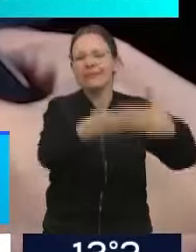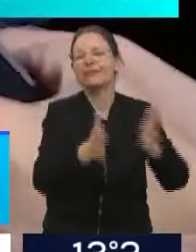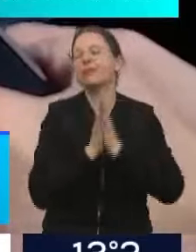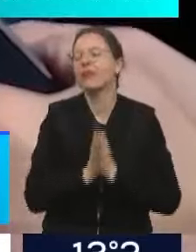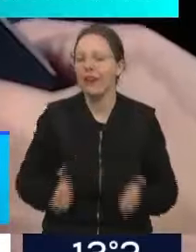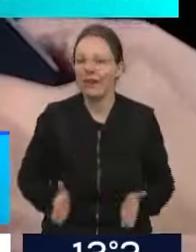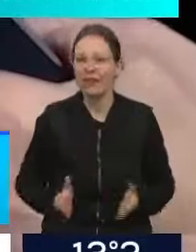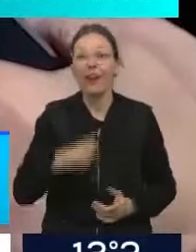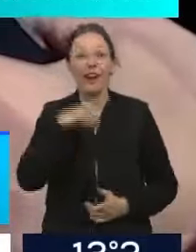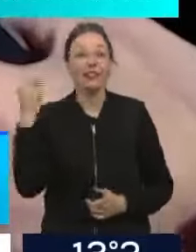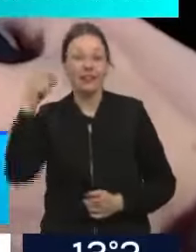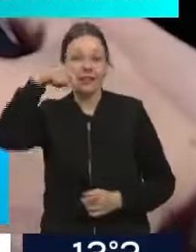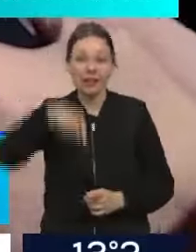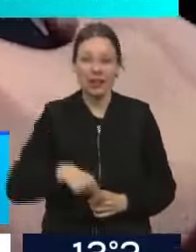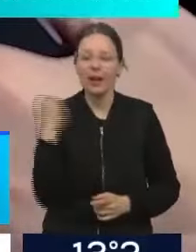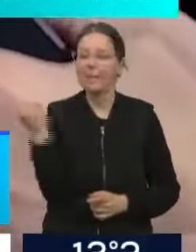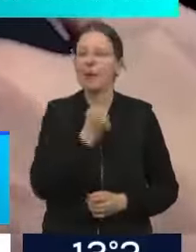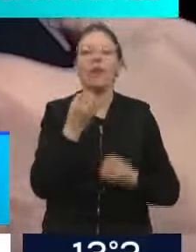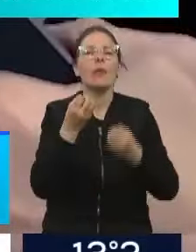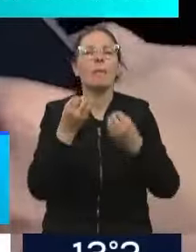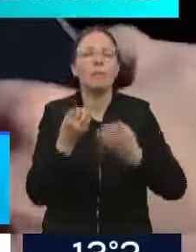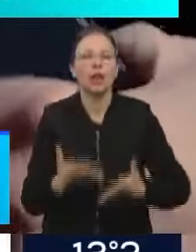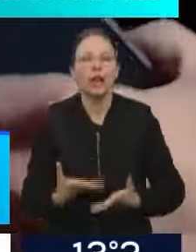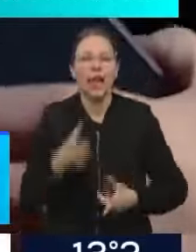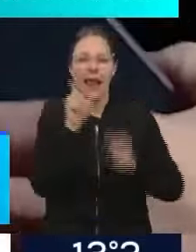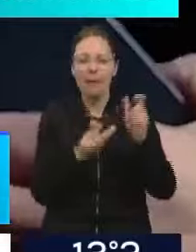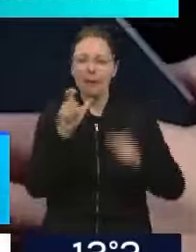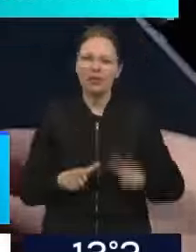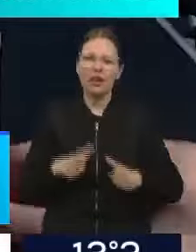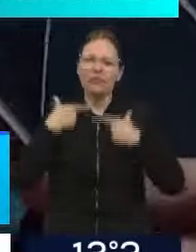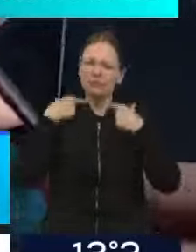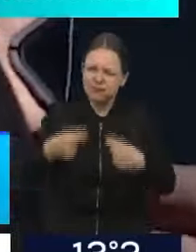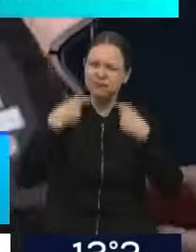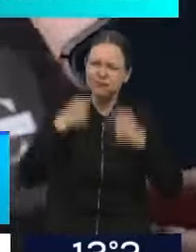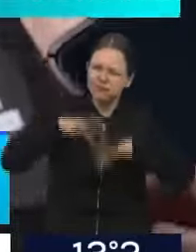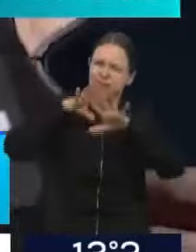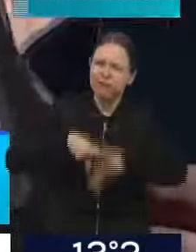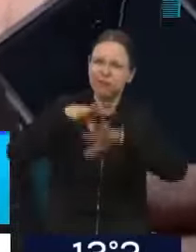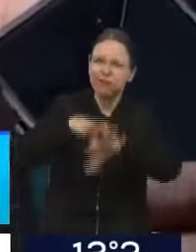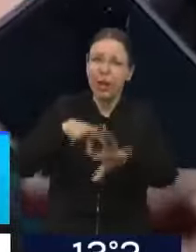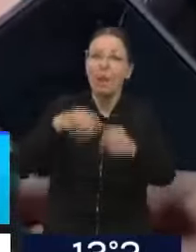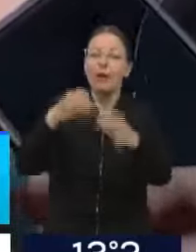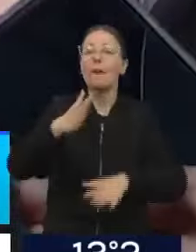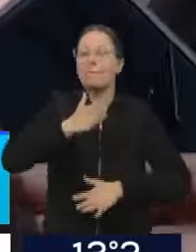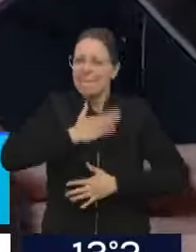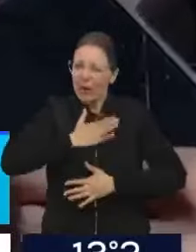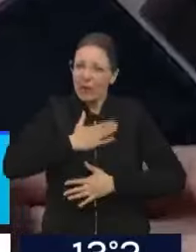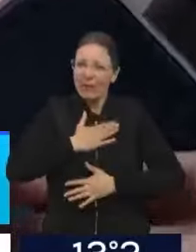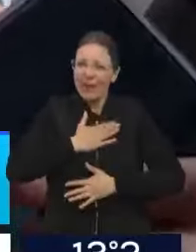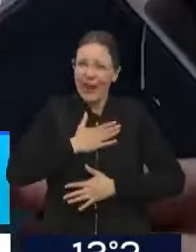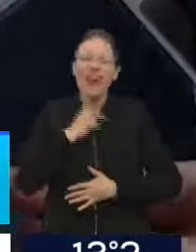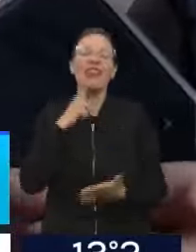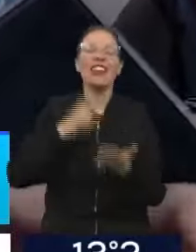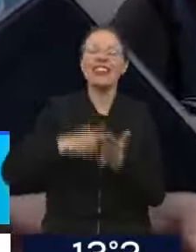San Rafael porque es la manifestación de un pueblo que está defendiendo lo que considera propio, lo que considera suyo, lo que considera un